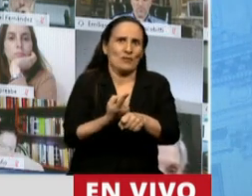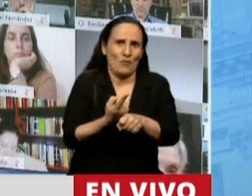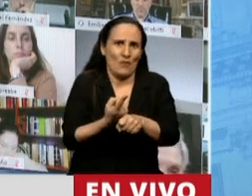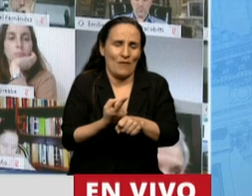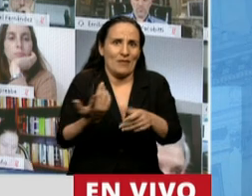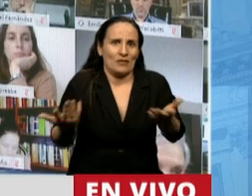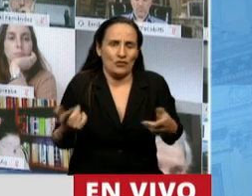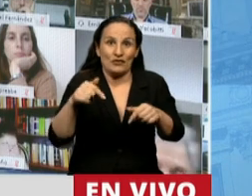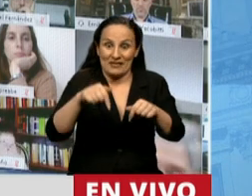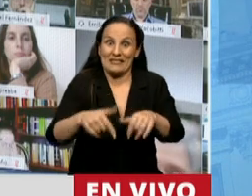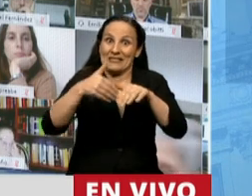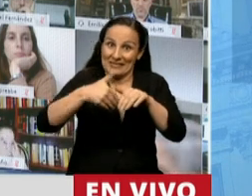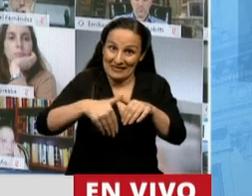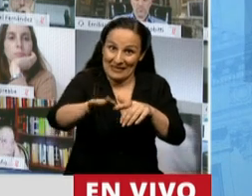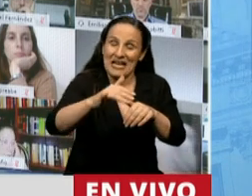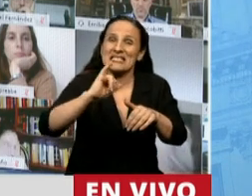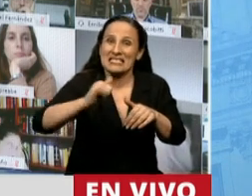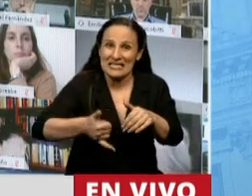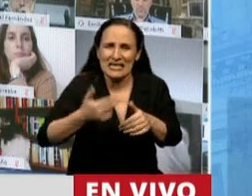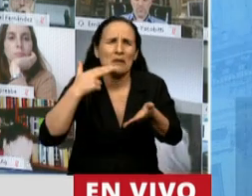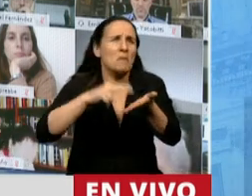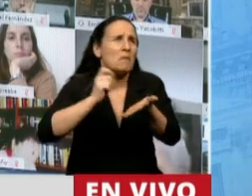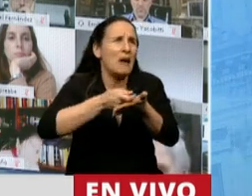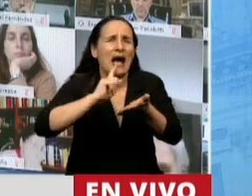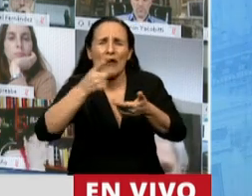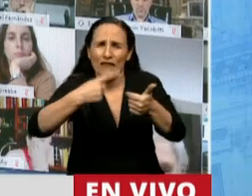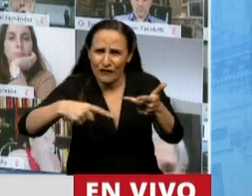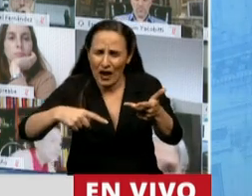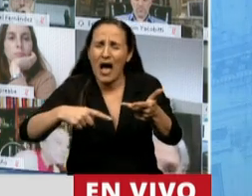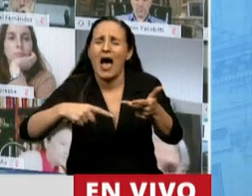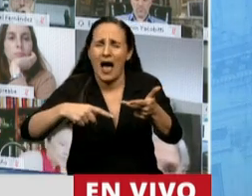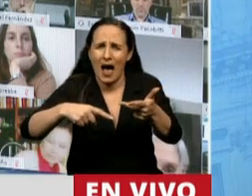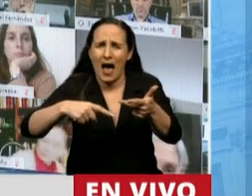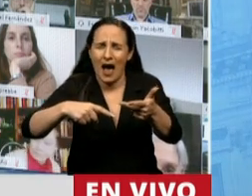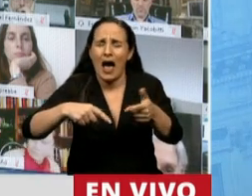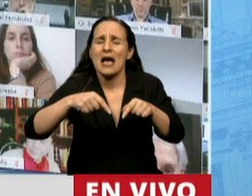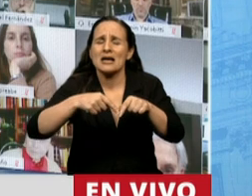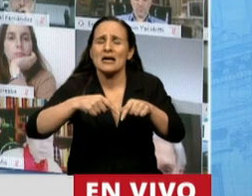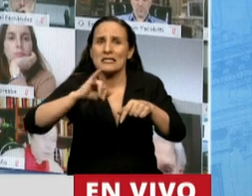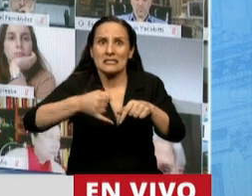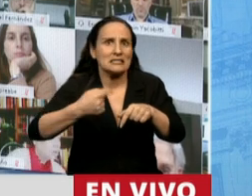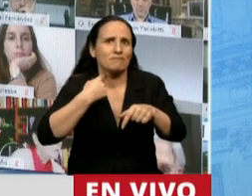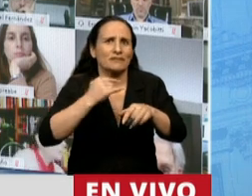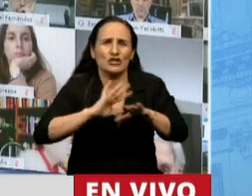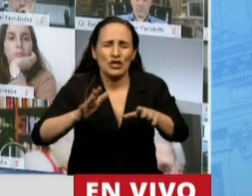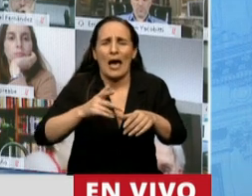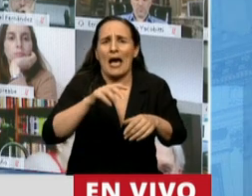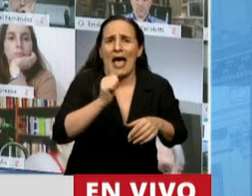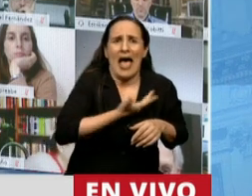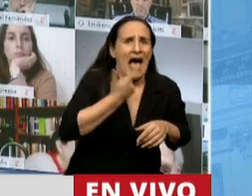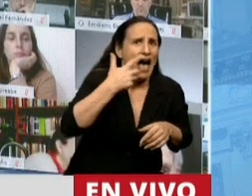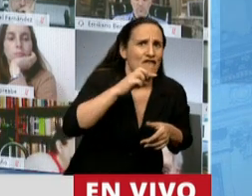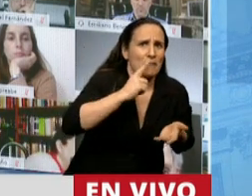realicen por infracciones de defraudación fiscal y que fueran sancionadas como tal ya sea por la fip o